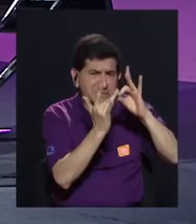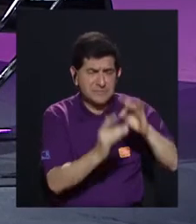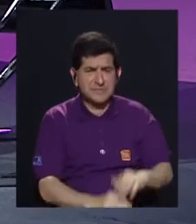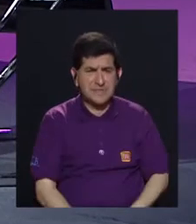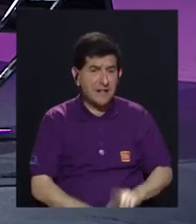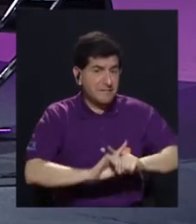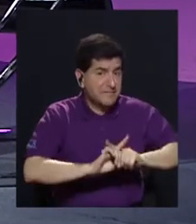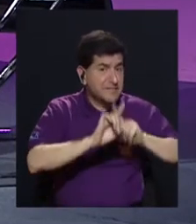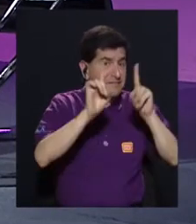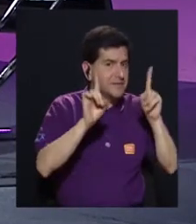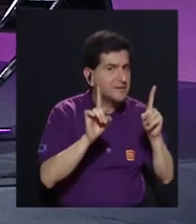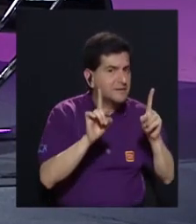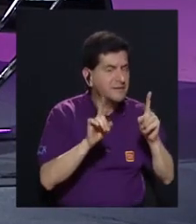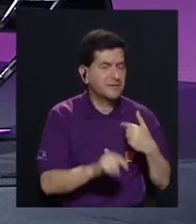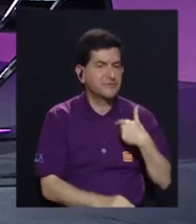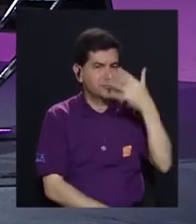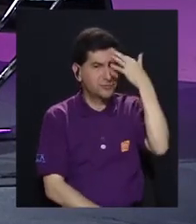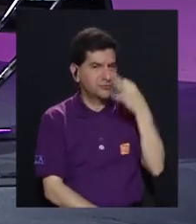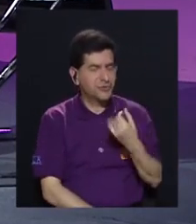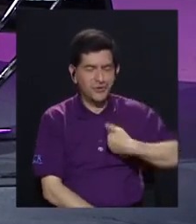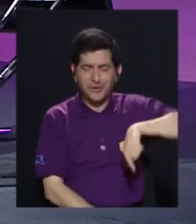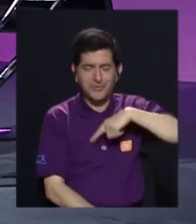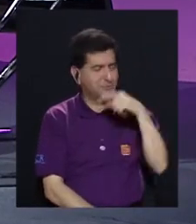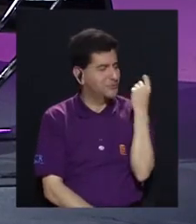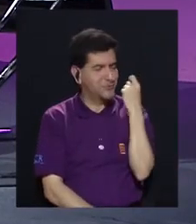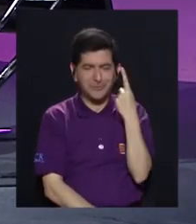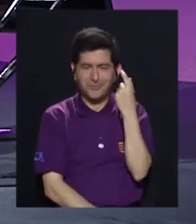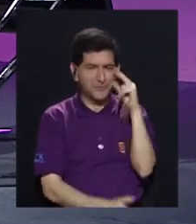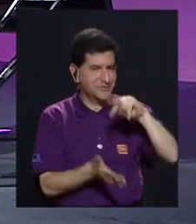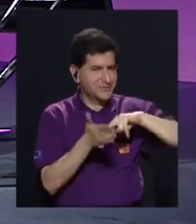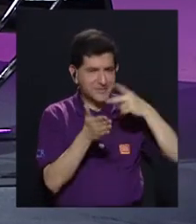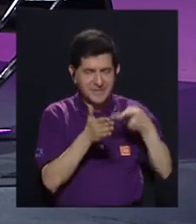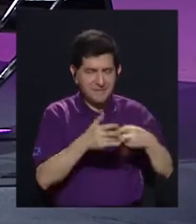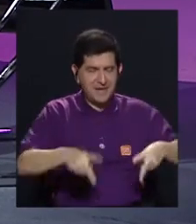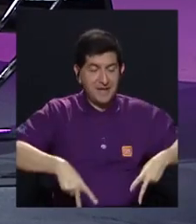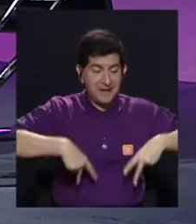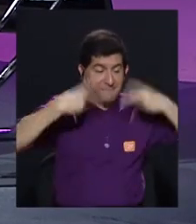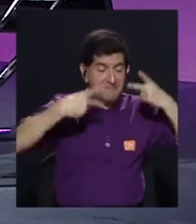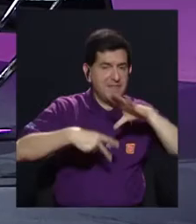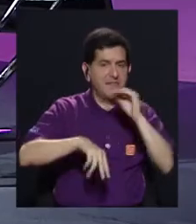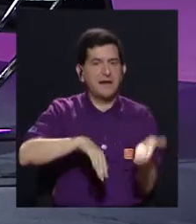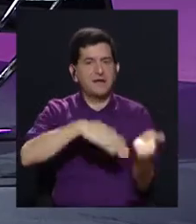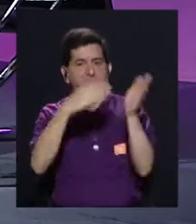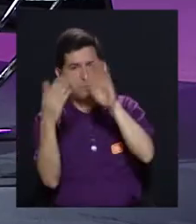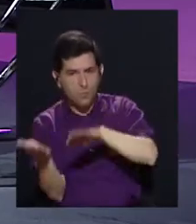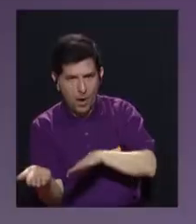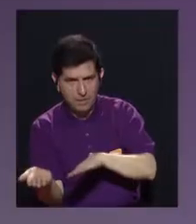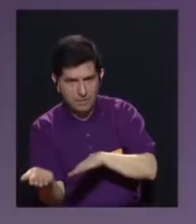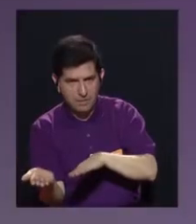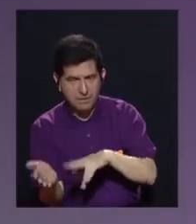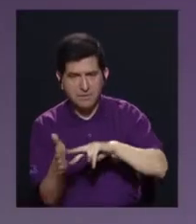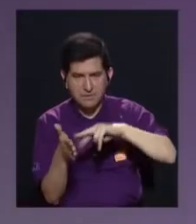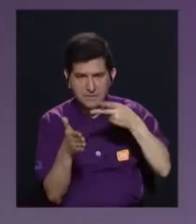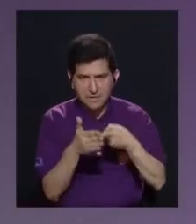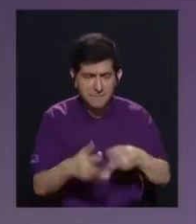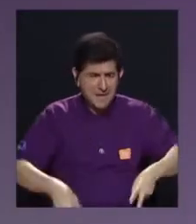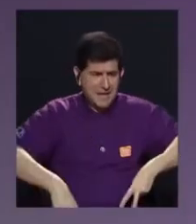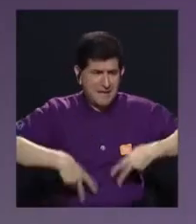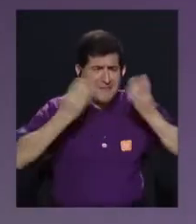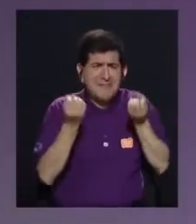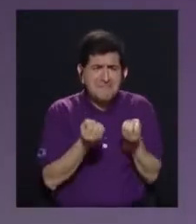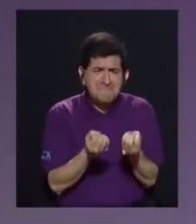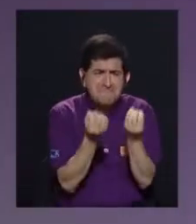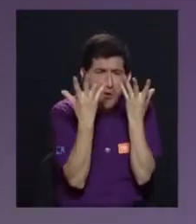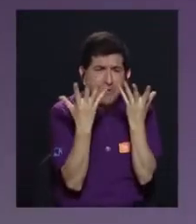la verdad es que creo que no estamos entendiendo que se trata de vida y muerte y se trata de la vida de decenas de mujeres